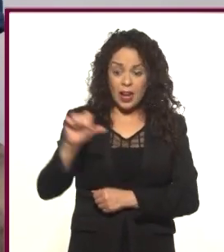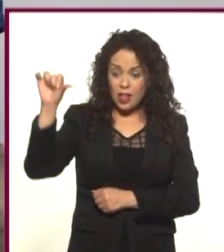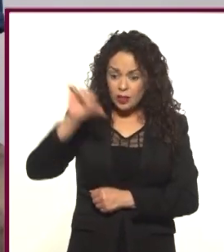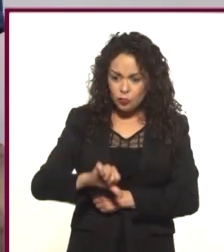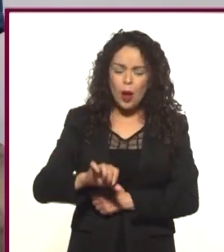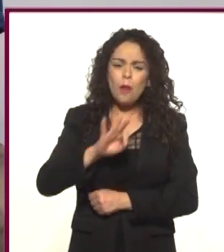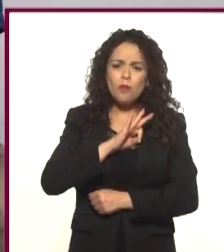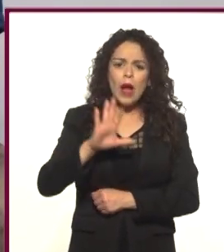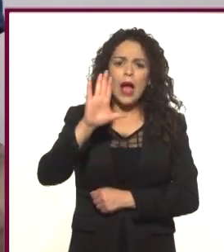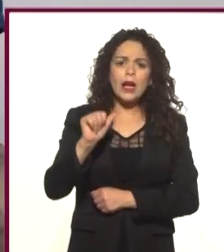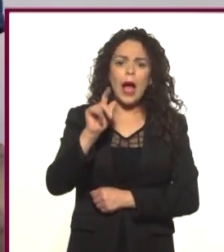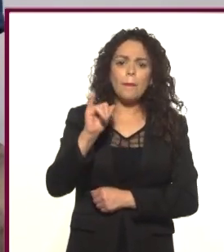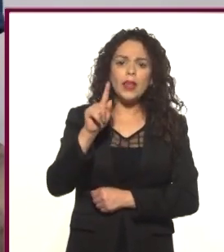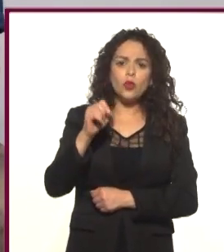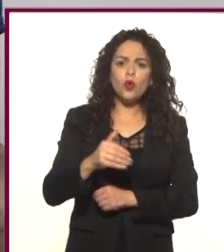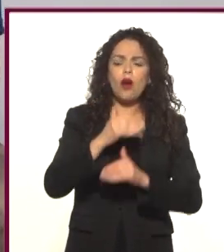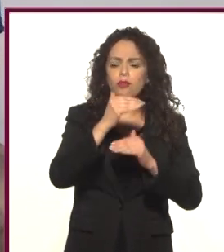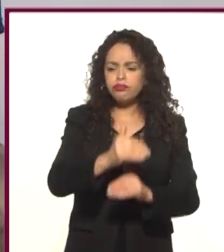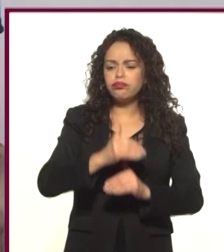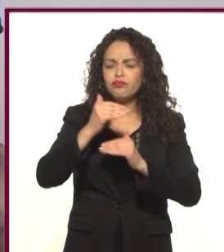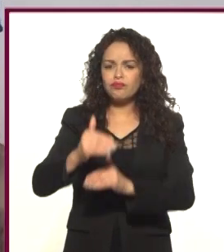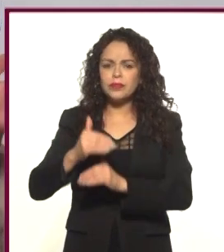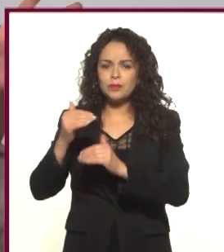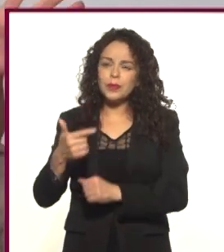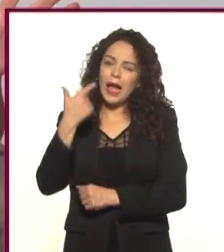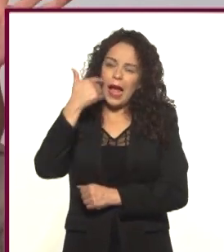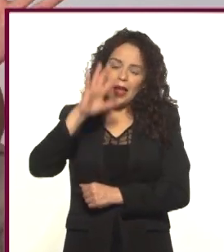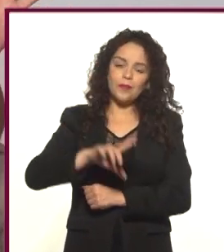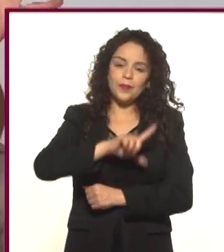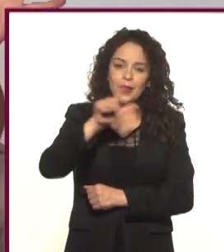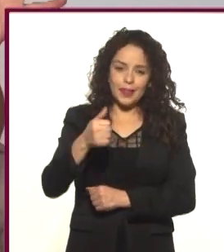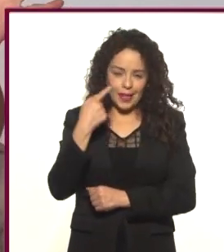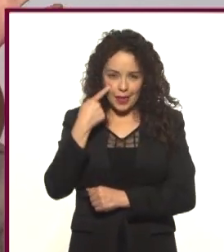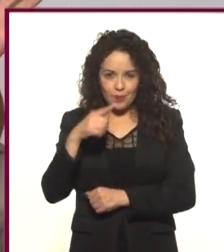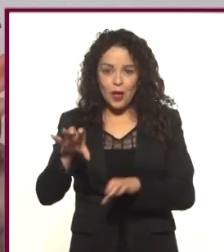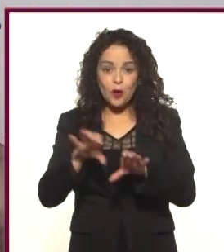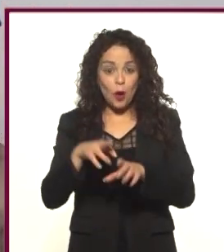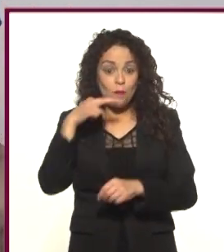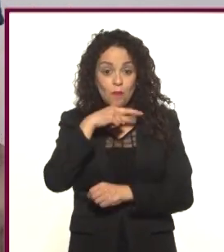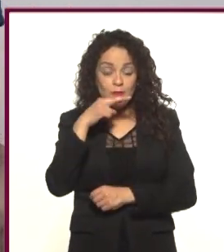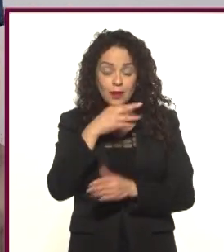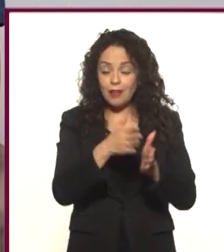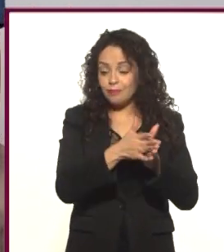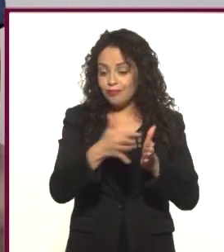la podemos ver por capítulos. Pues bueno, ya veremos qué tan rápido se nos pasa.